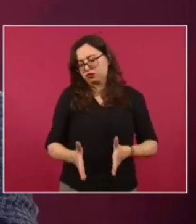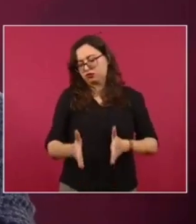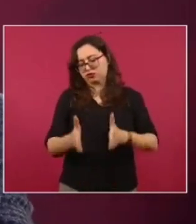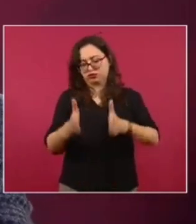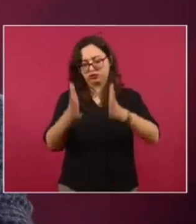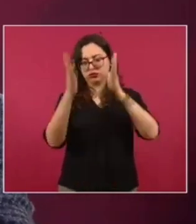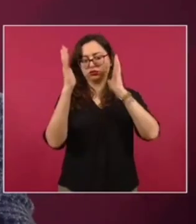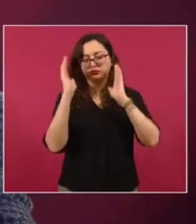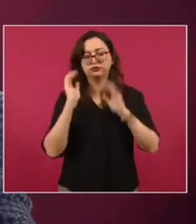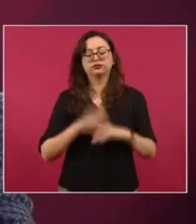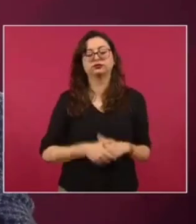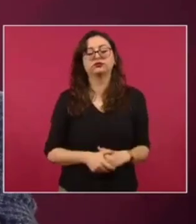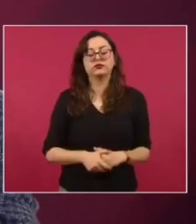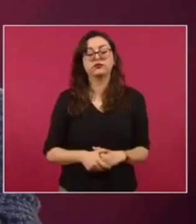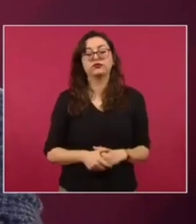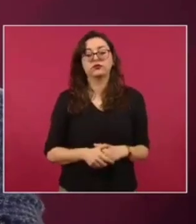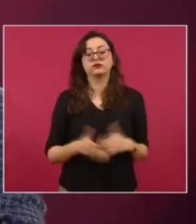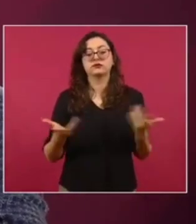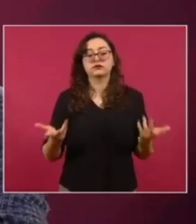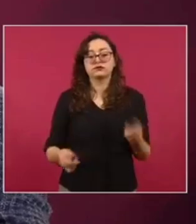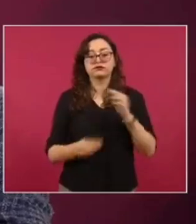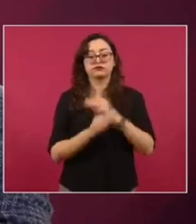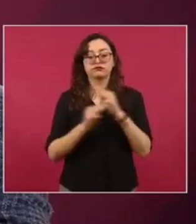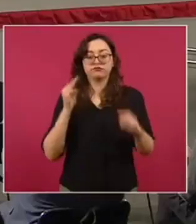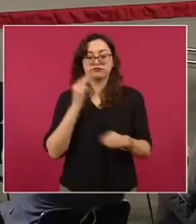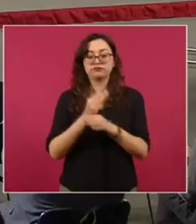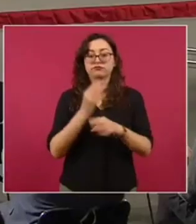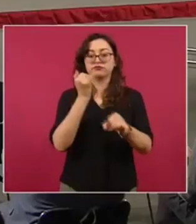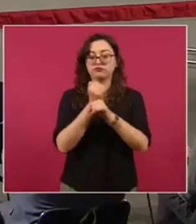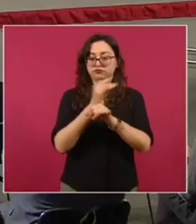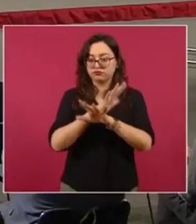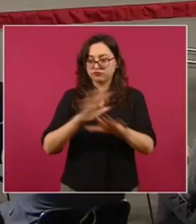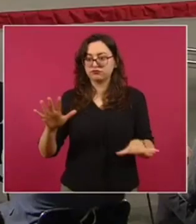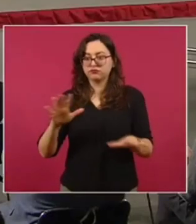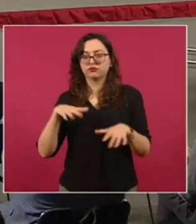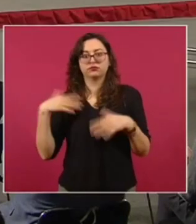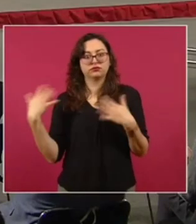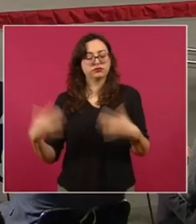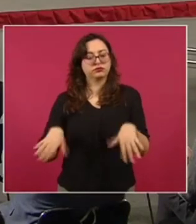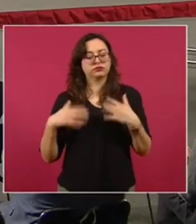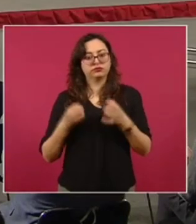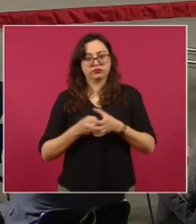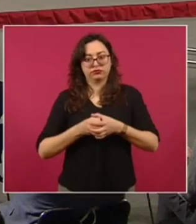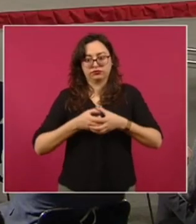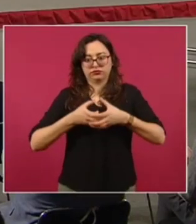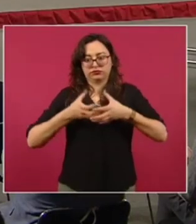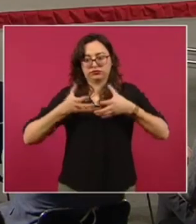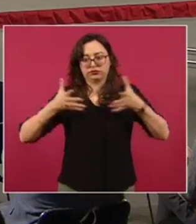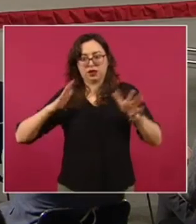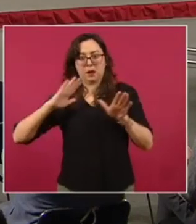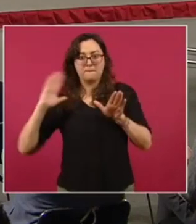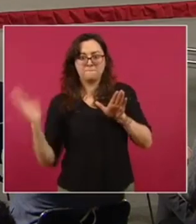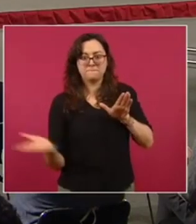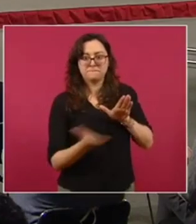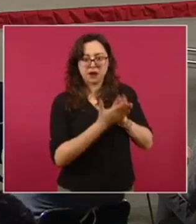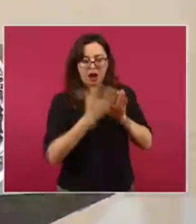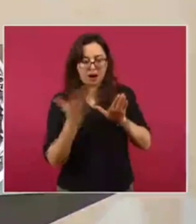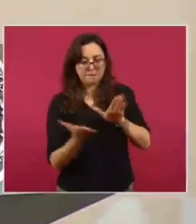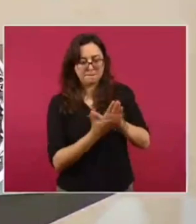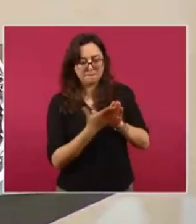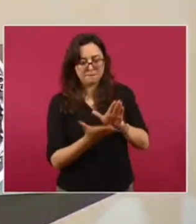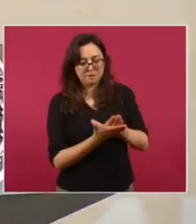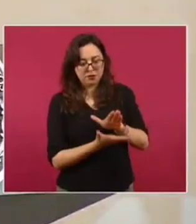material y la información arqueológica va creciendo. Hemos ya recuperado información de